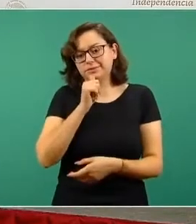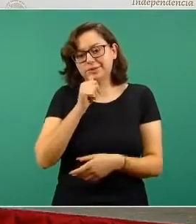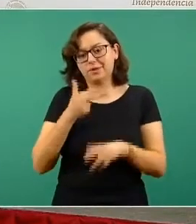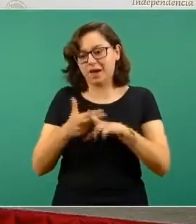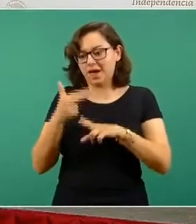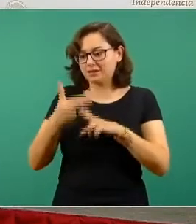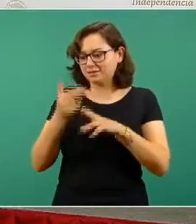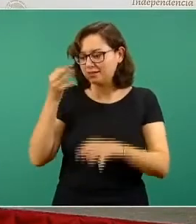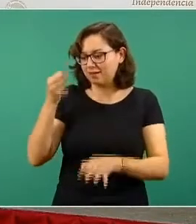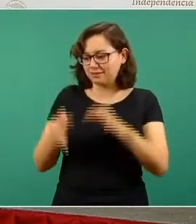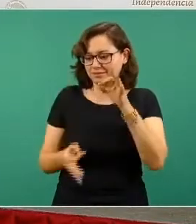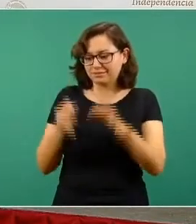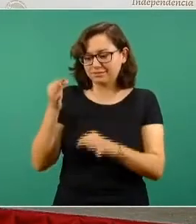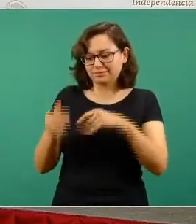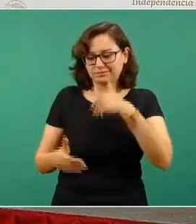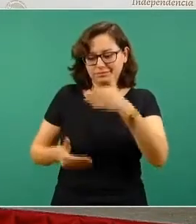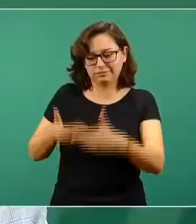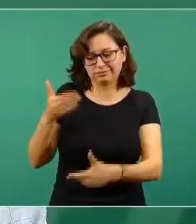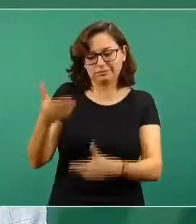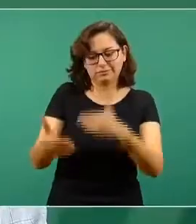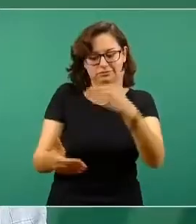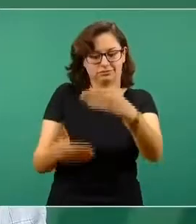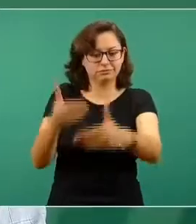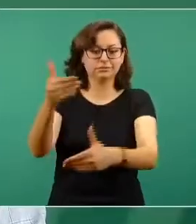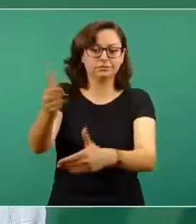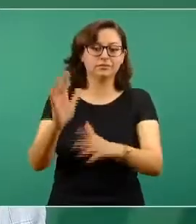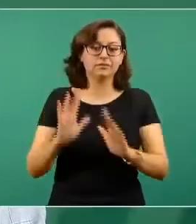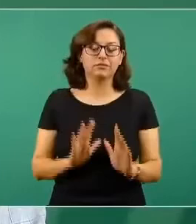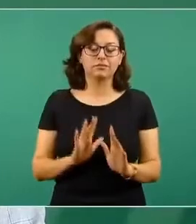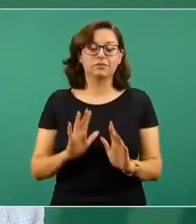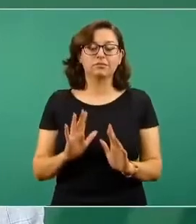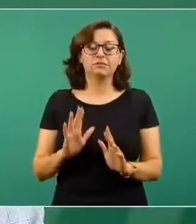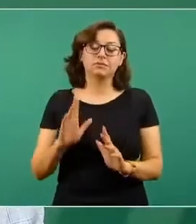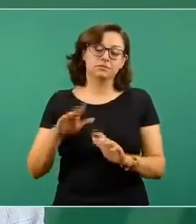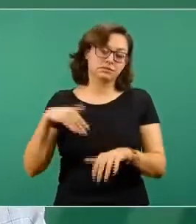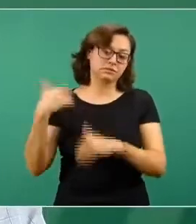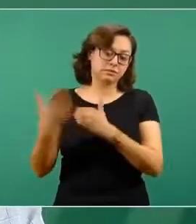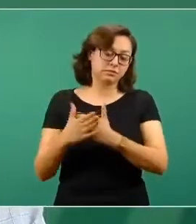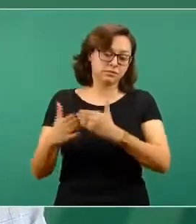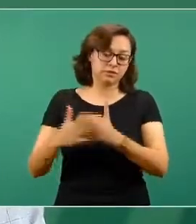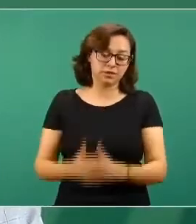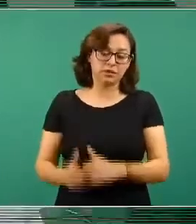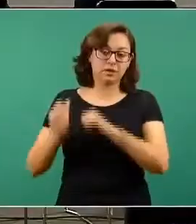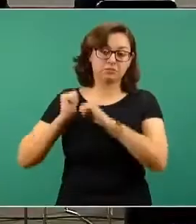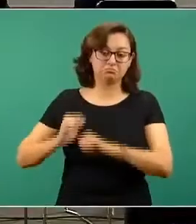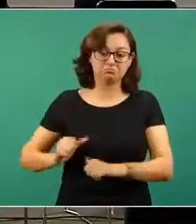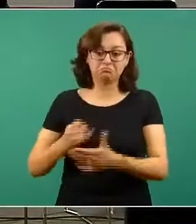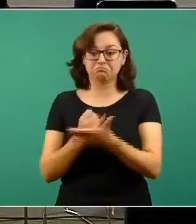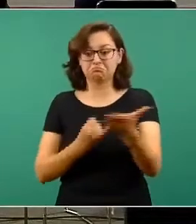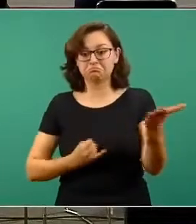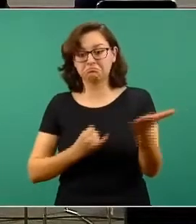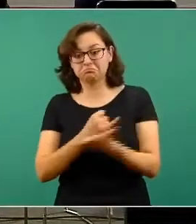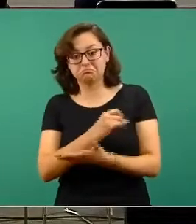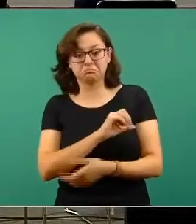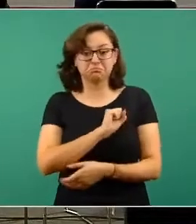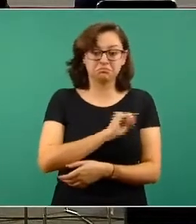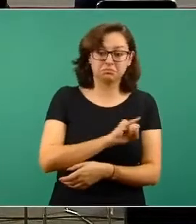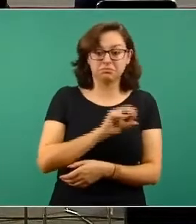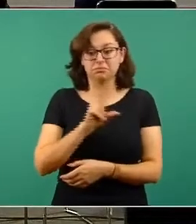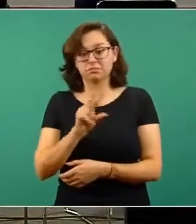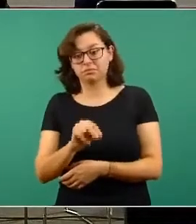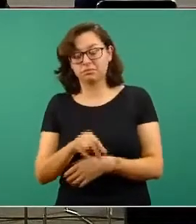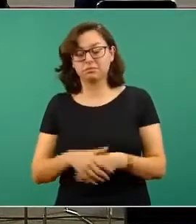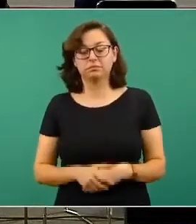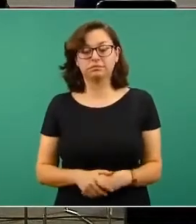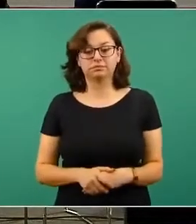todo caso la autoridad judicial sea la que defina y en su momento ejecute